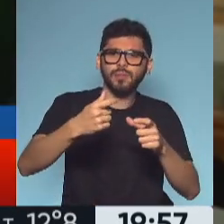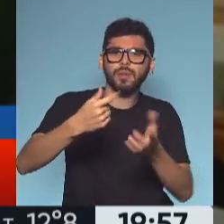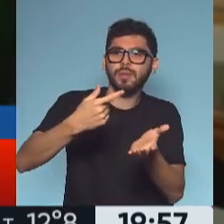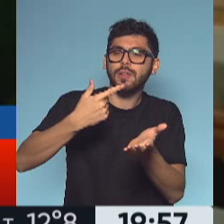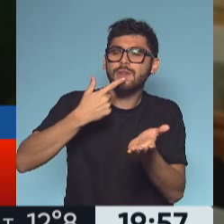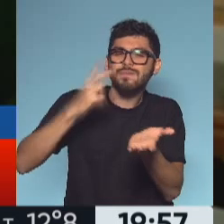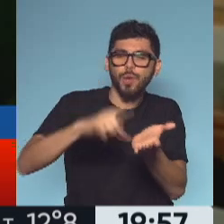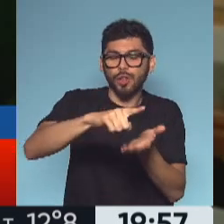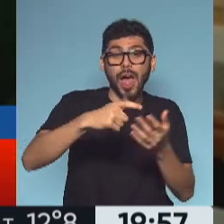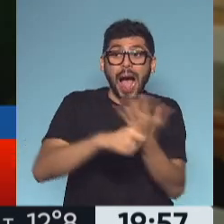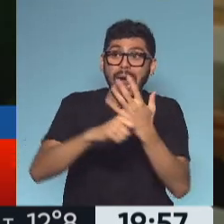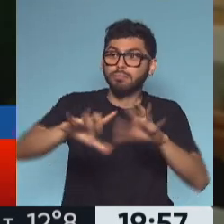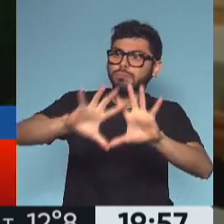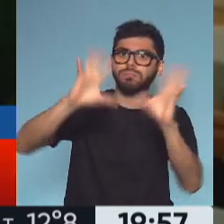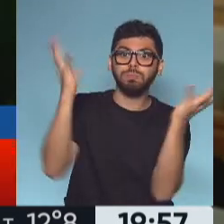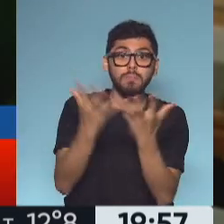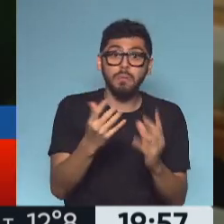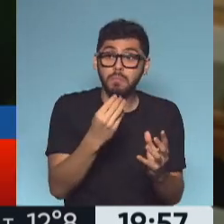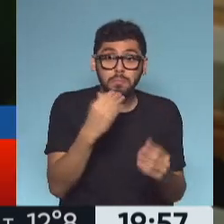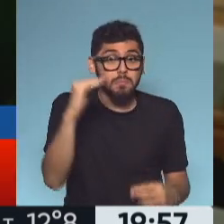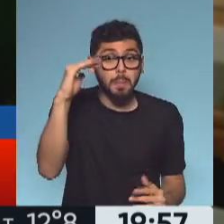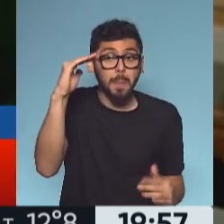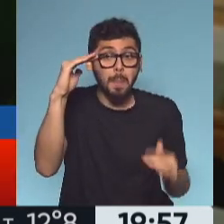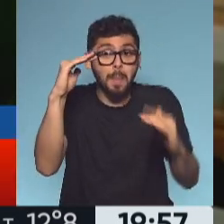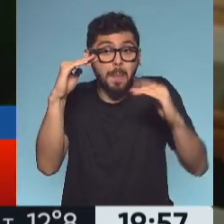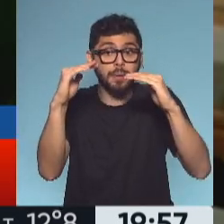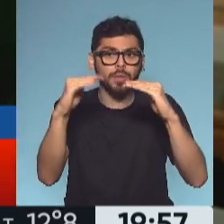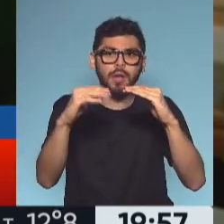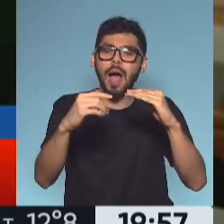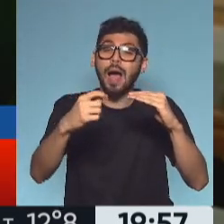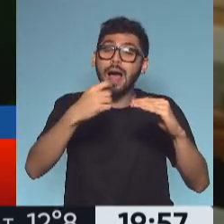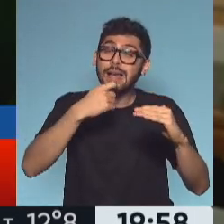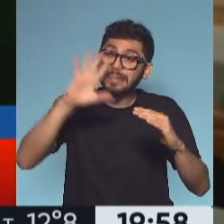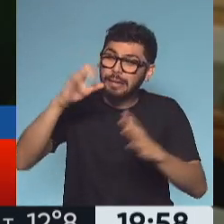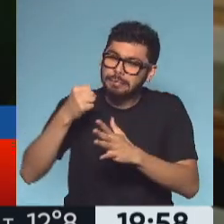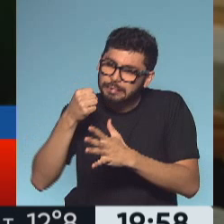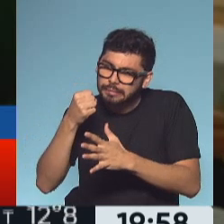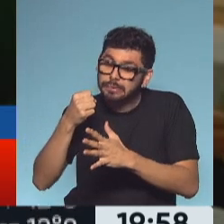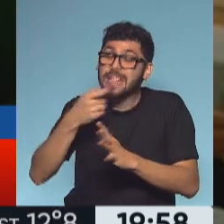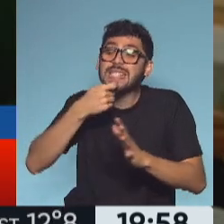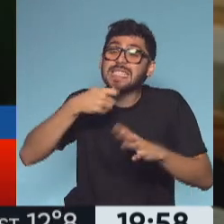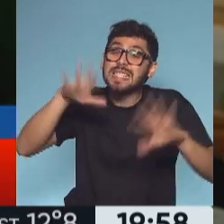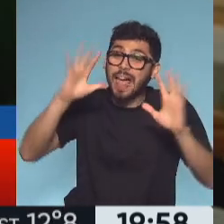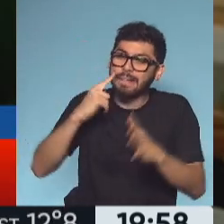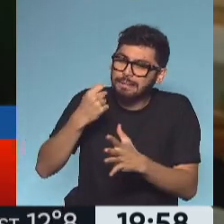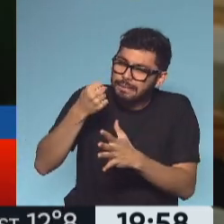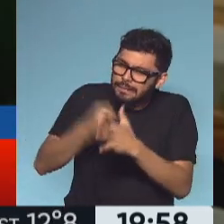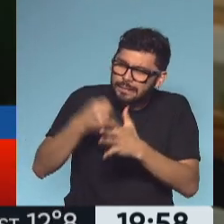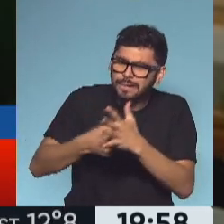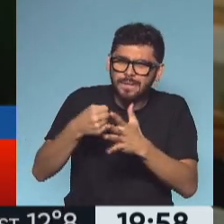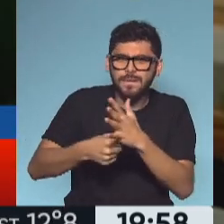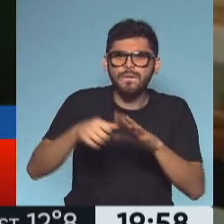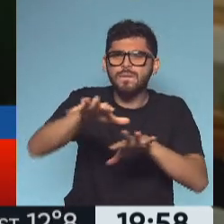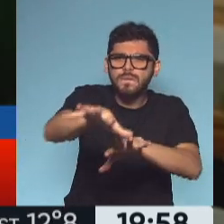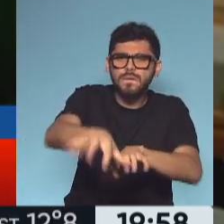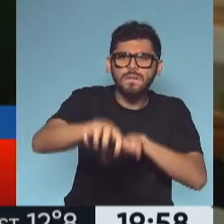alimentos en el mundo entero. Ahora, si vos tomabas el trabajo de reemplazar los suplementos de los suplementos